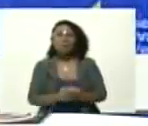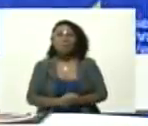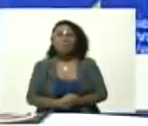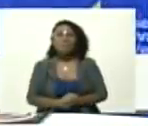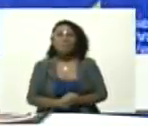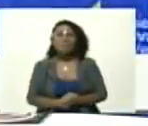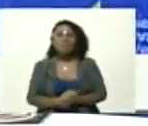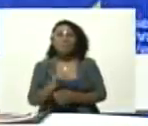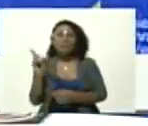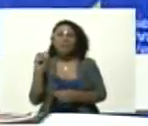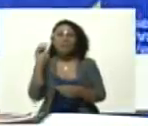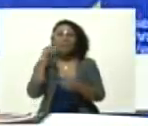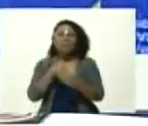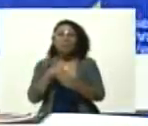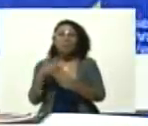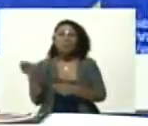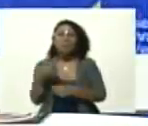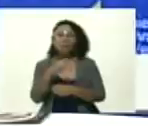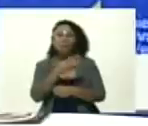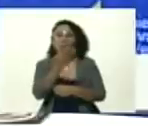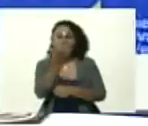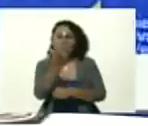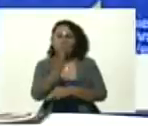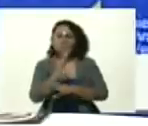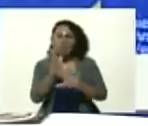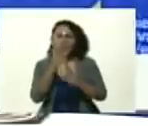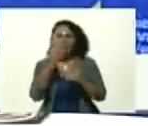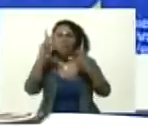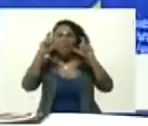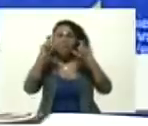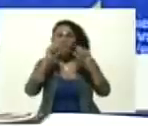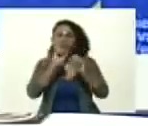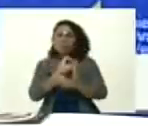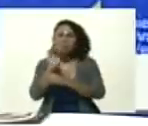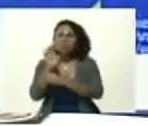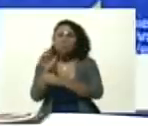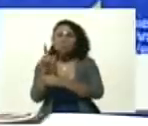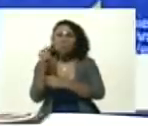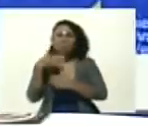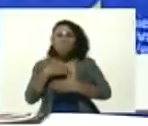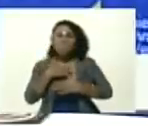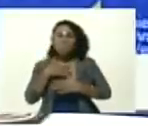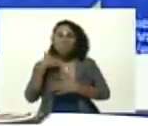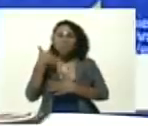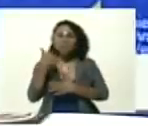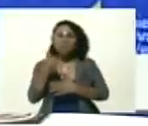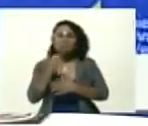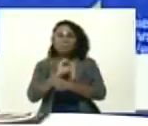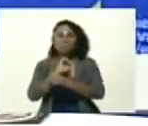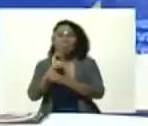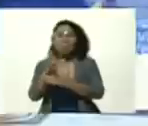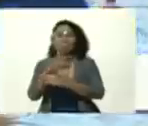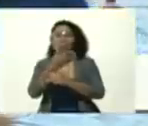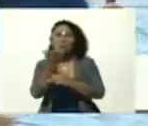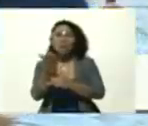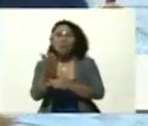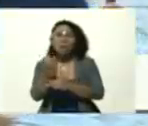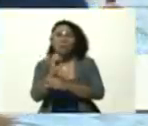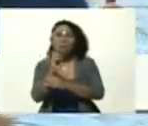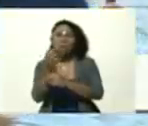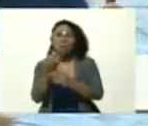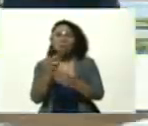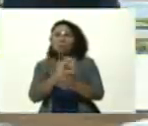Está dentro del río. Si ustedes, las fotos que les envié desde mi teléfono, se las envié a ustedes,